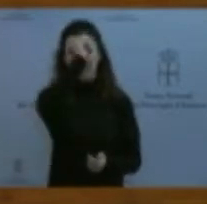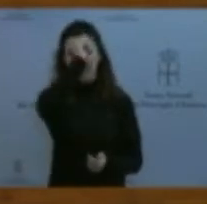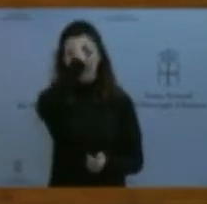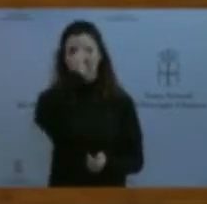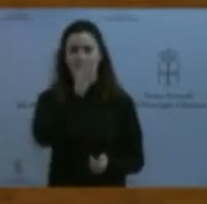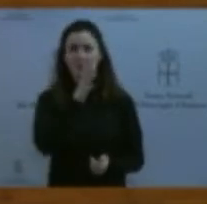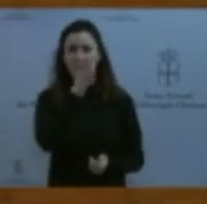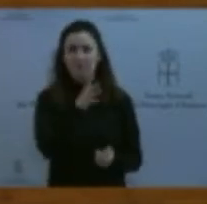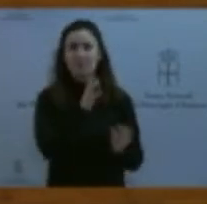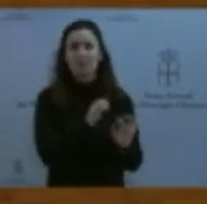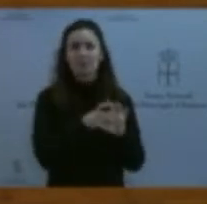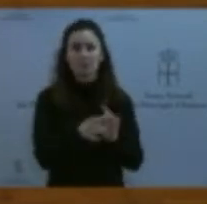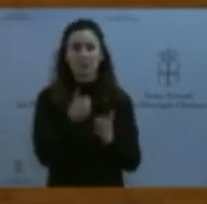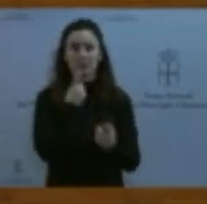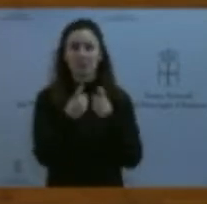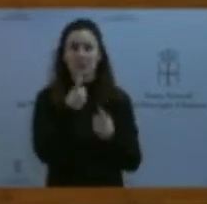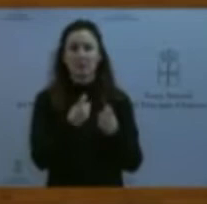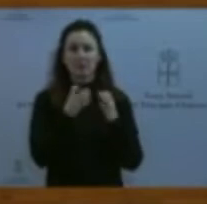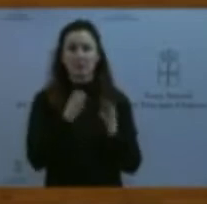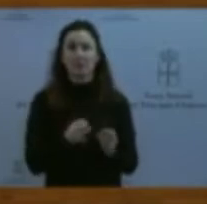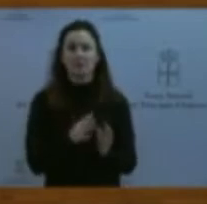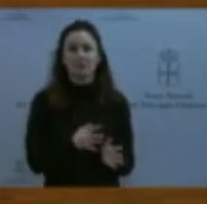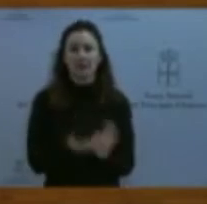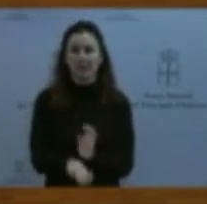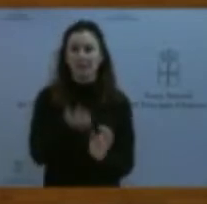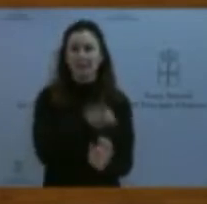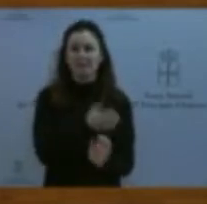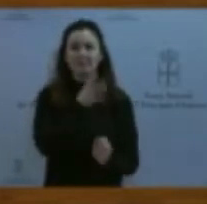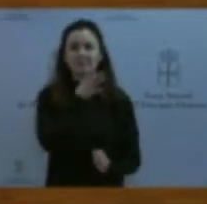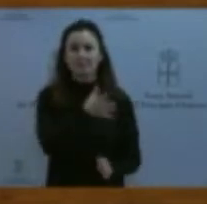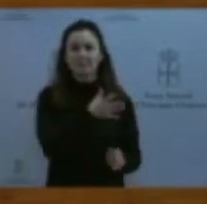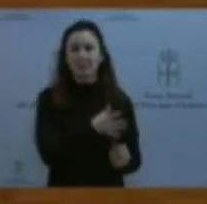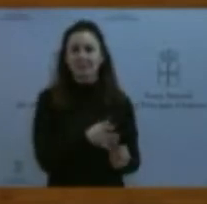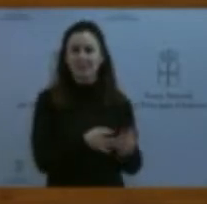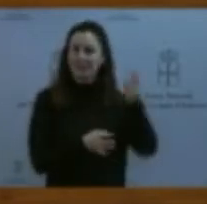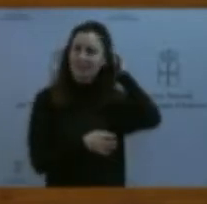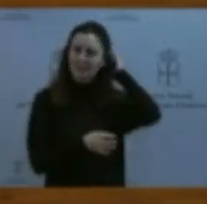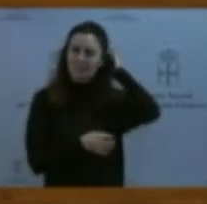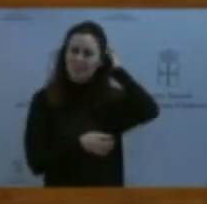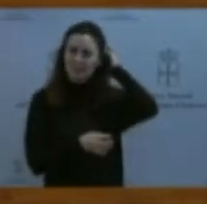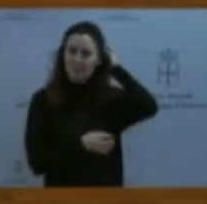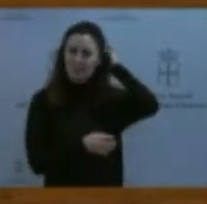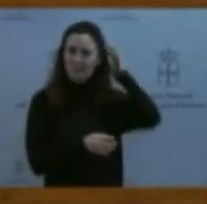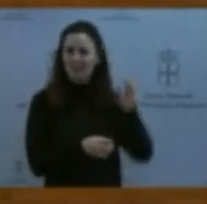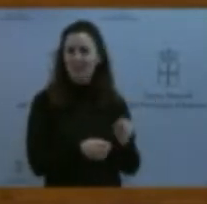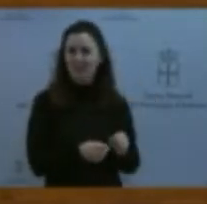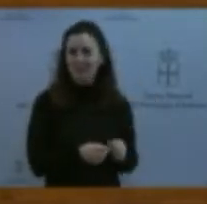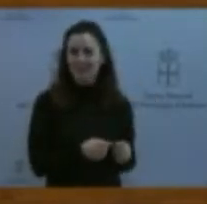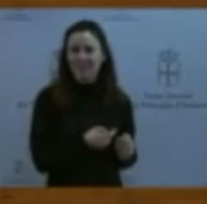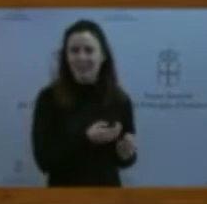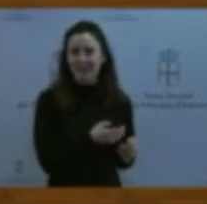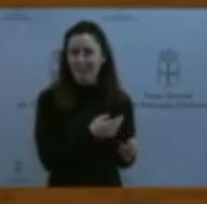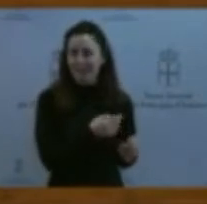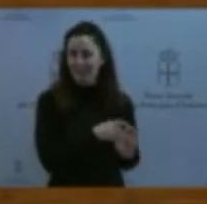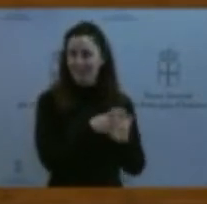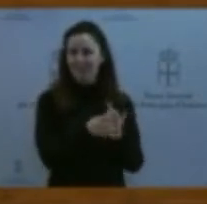tipo de convocatorias. ¿Con quiénes hablan? Yo se lo dije en la otra ocasión, ustedes no hablaron con todos los agentes tampoco. Y aquí se trata de hablar con todos los